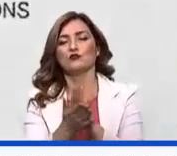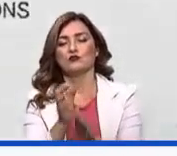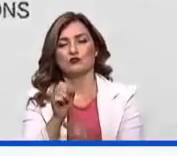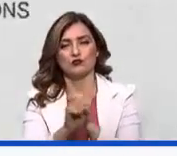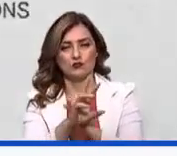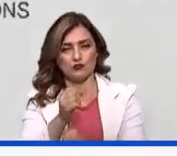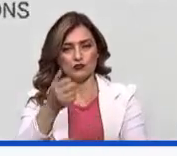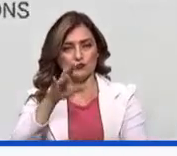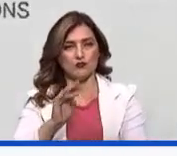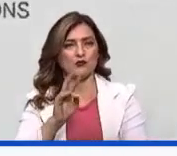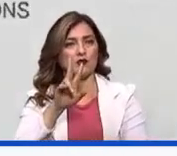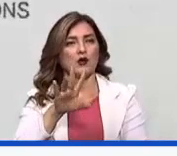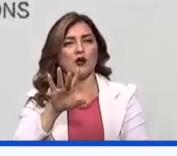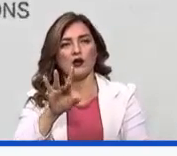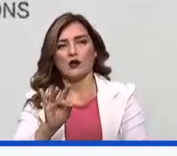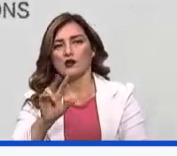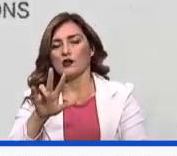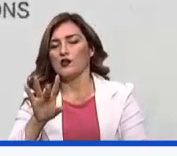del 2017,